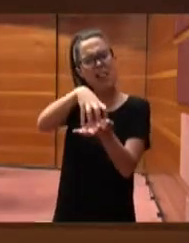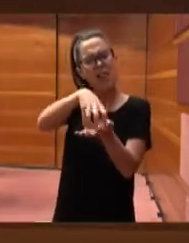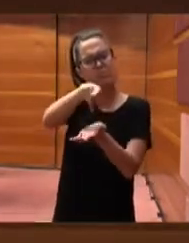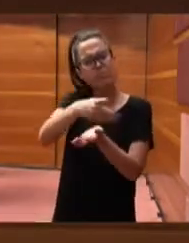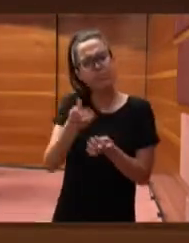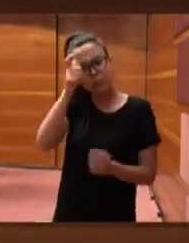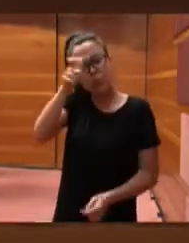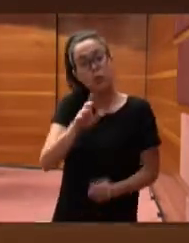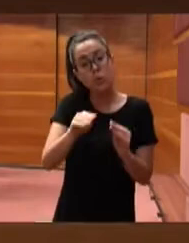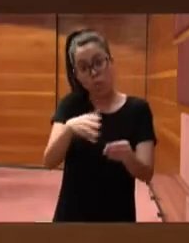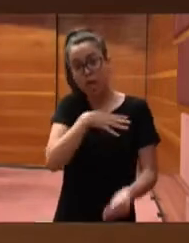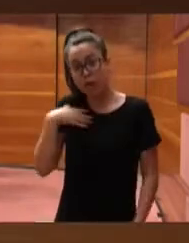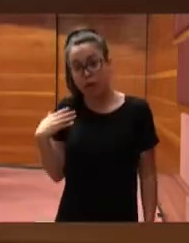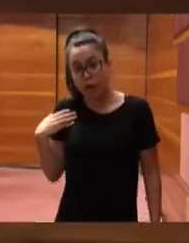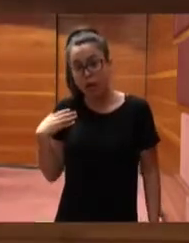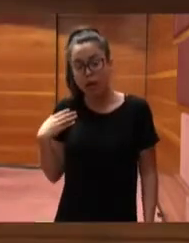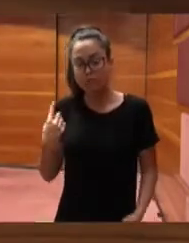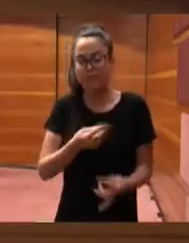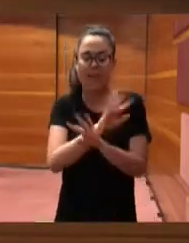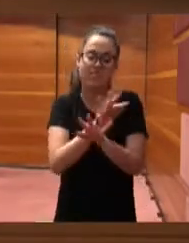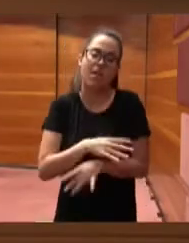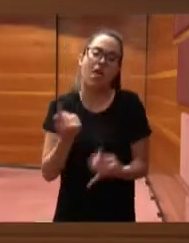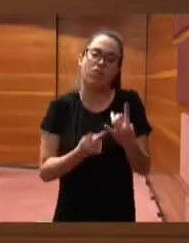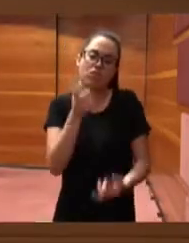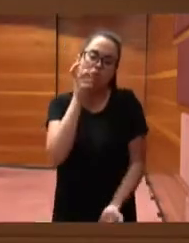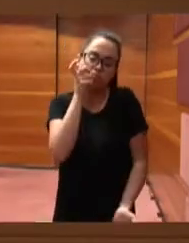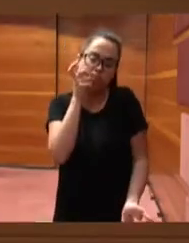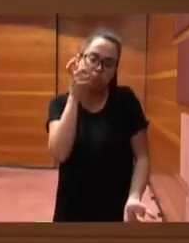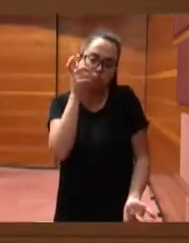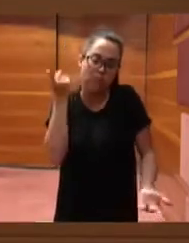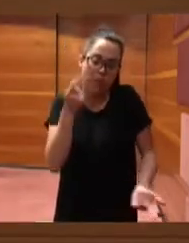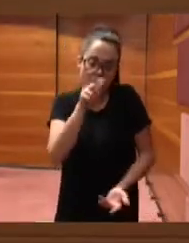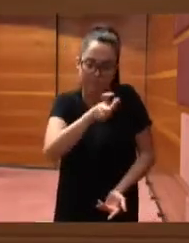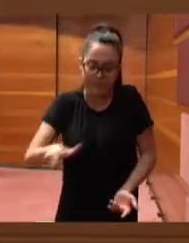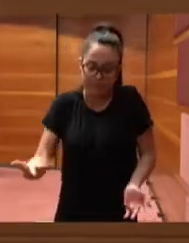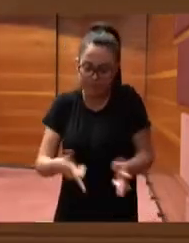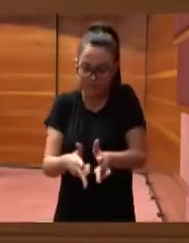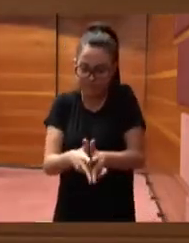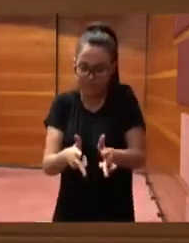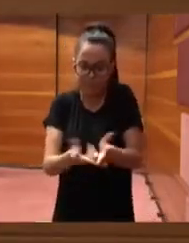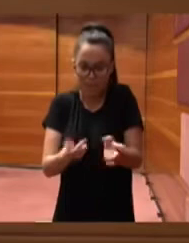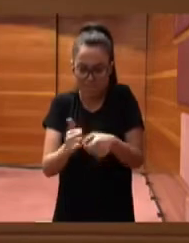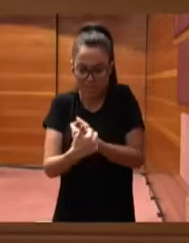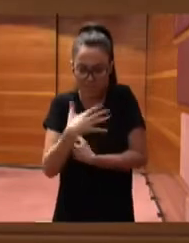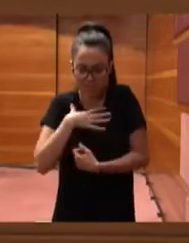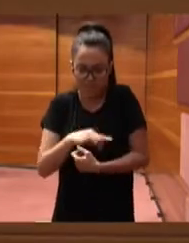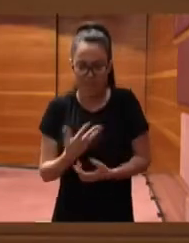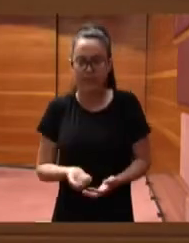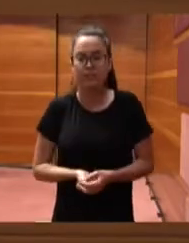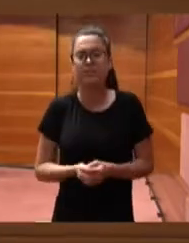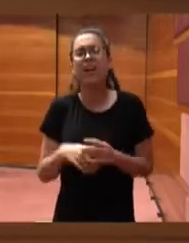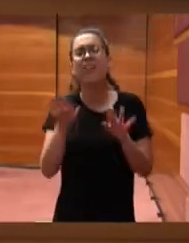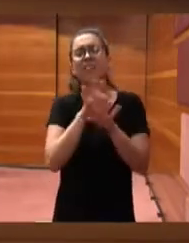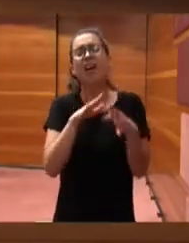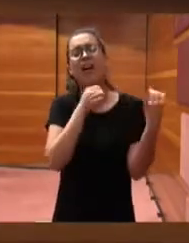tipologías de problemas que no es bueno abordar de manera participativa completa, porque sería un engaño para la ciudadanía. De hecho, los cargos públicos han